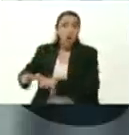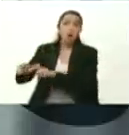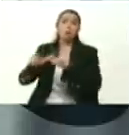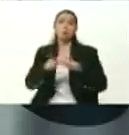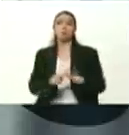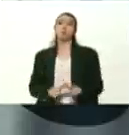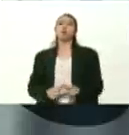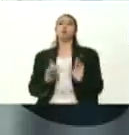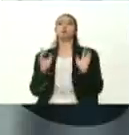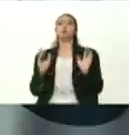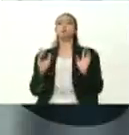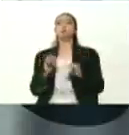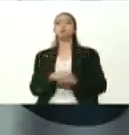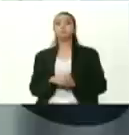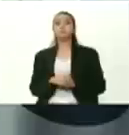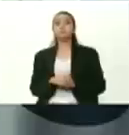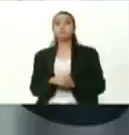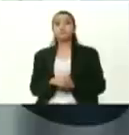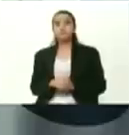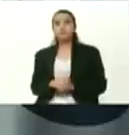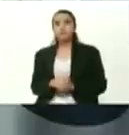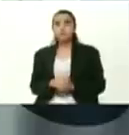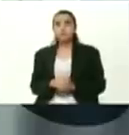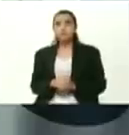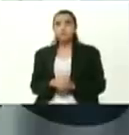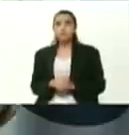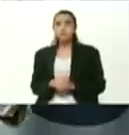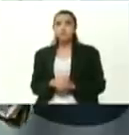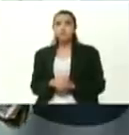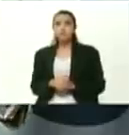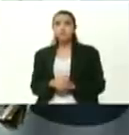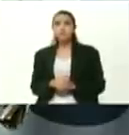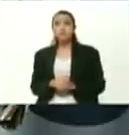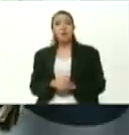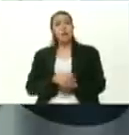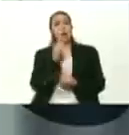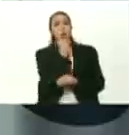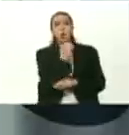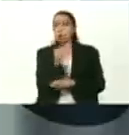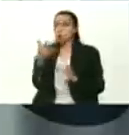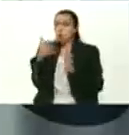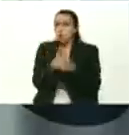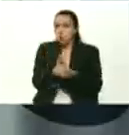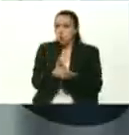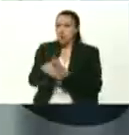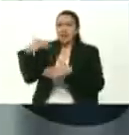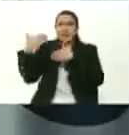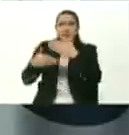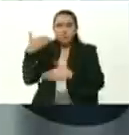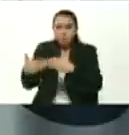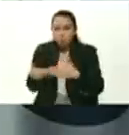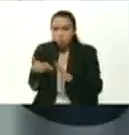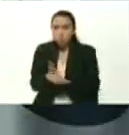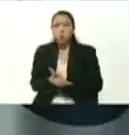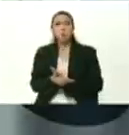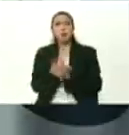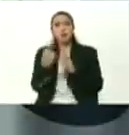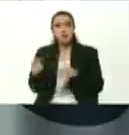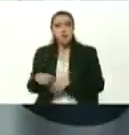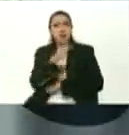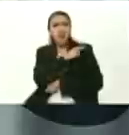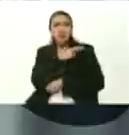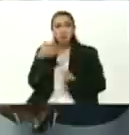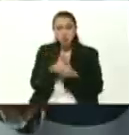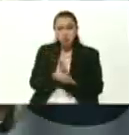Amparo, de Cantaura, de los asesinatos seriales de dirigentes y activistas de